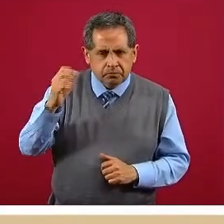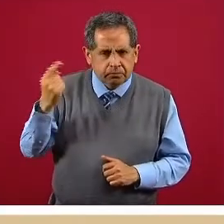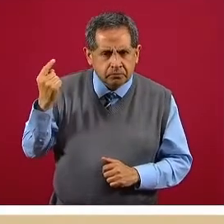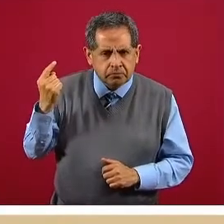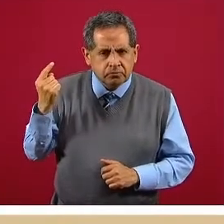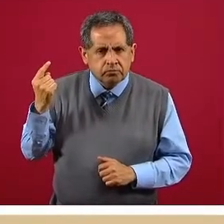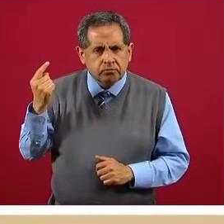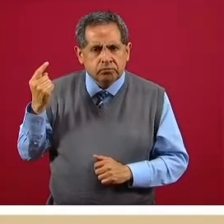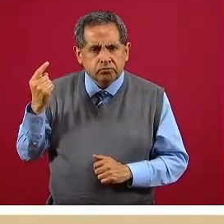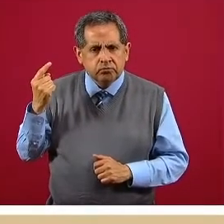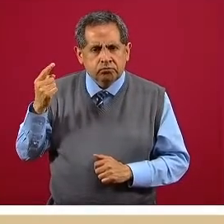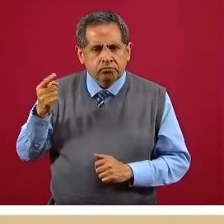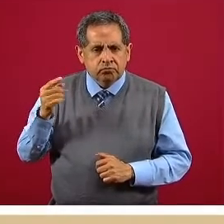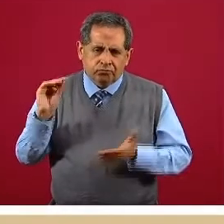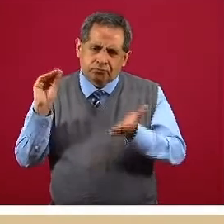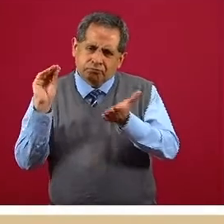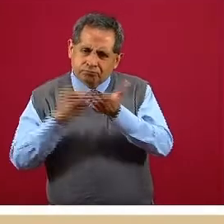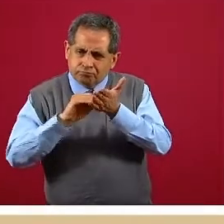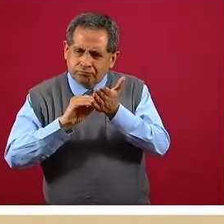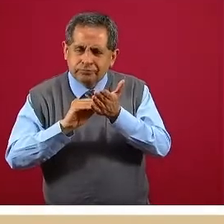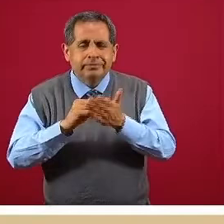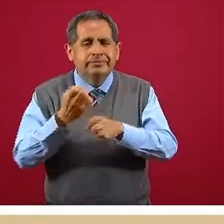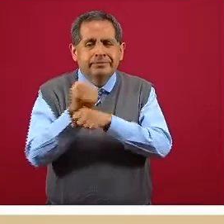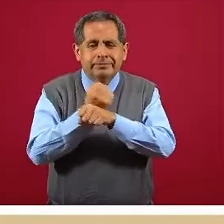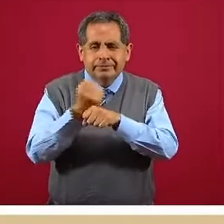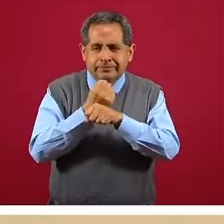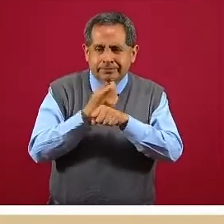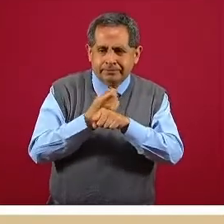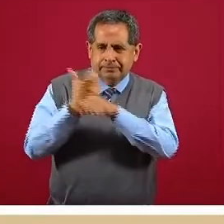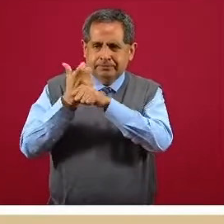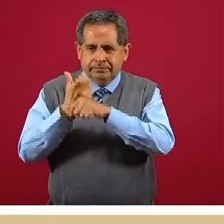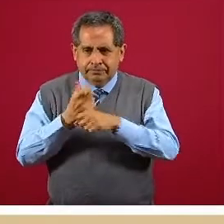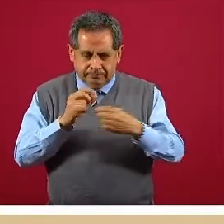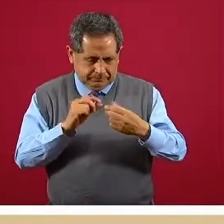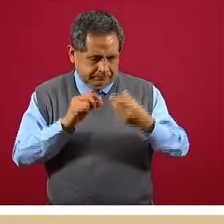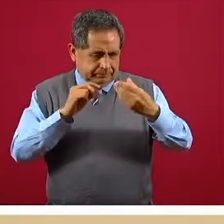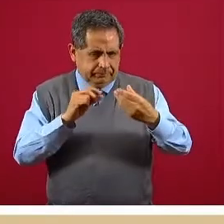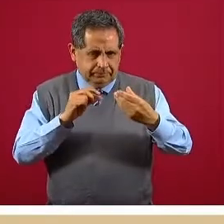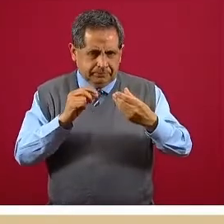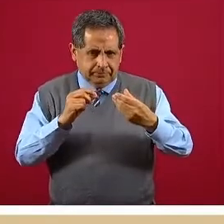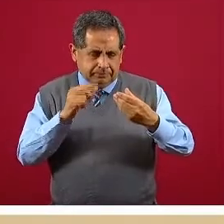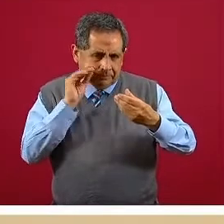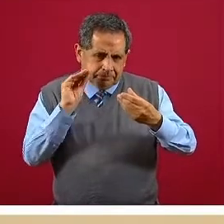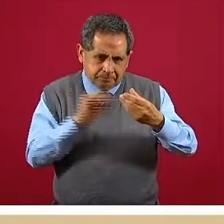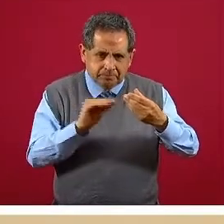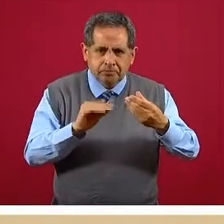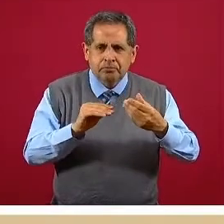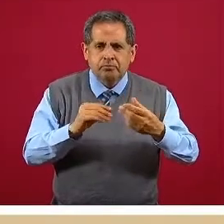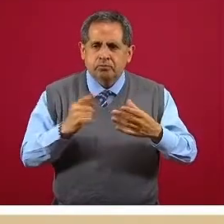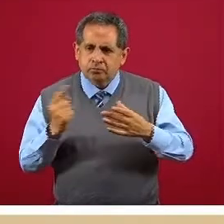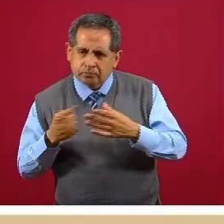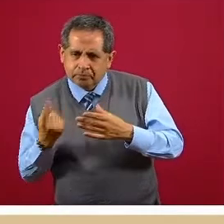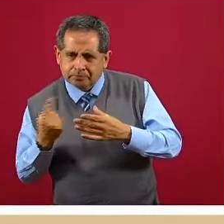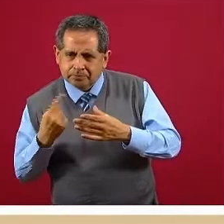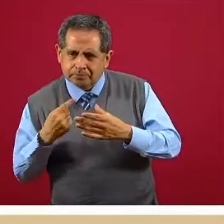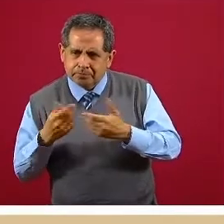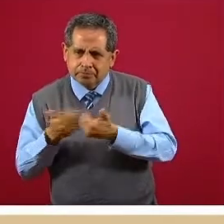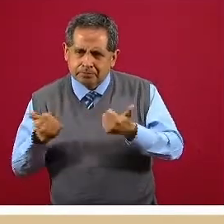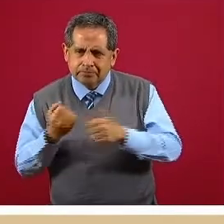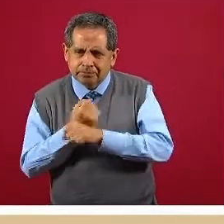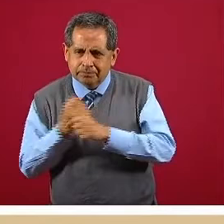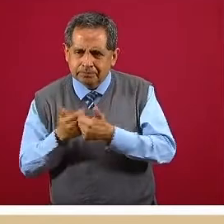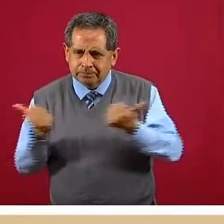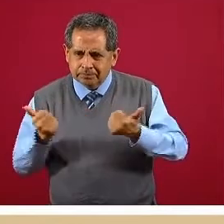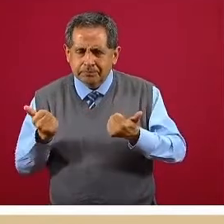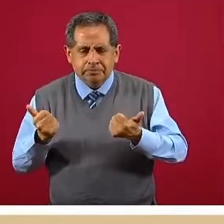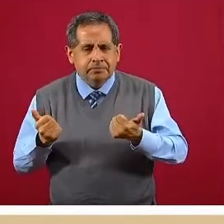cuales están etiquetando las muestras, nuestros encuestadores pipetean en campo, centrifugan,